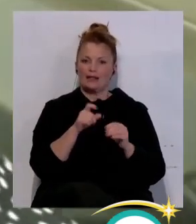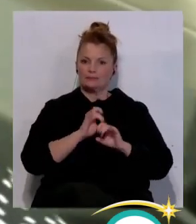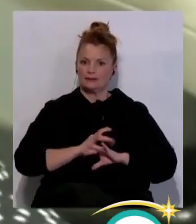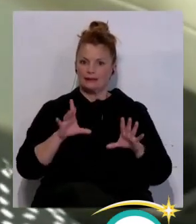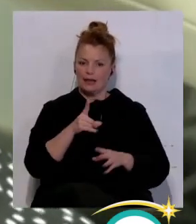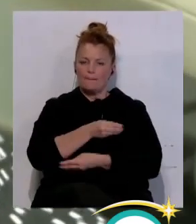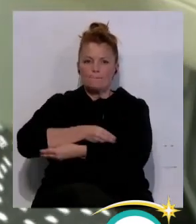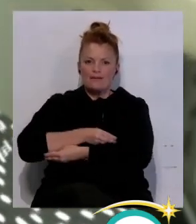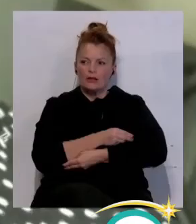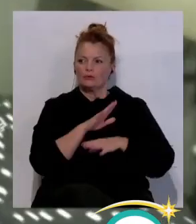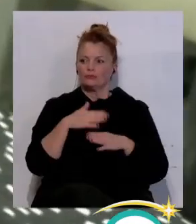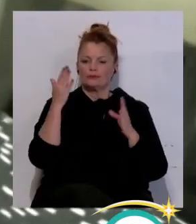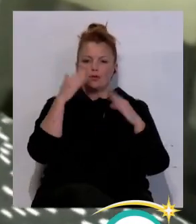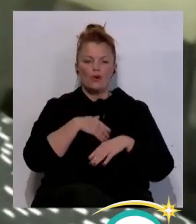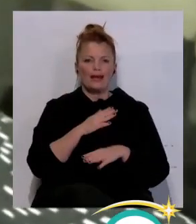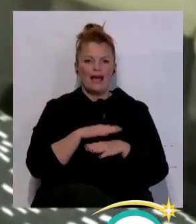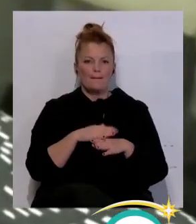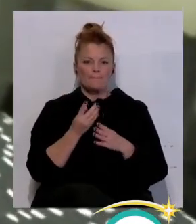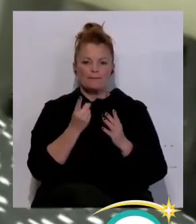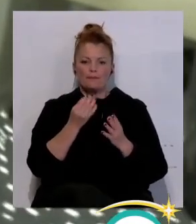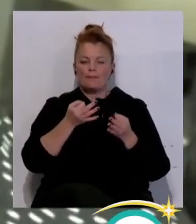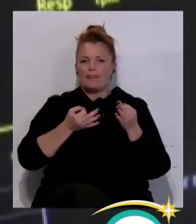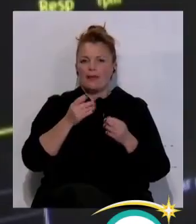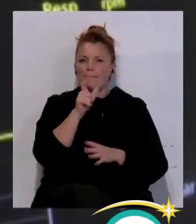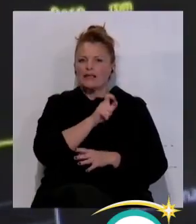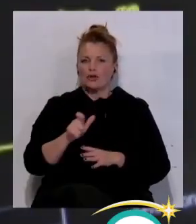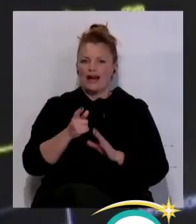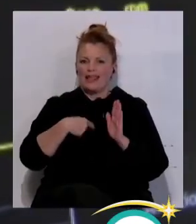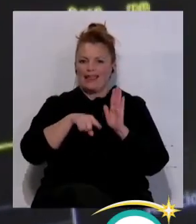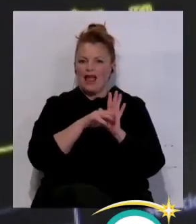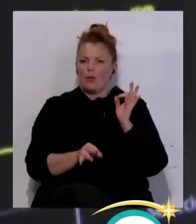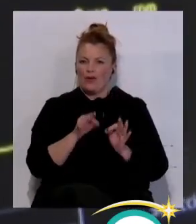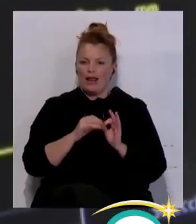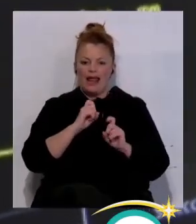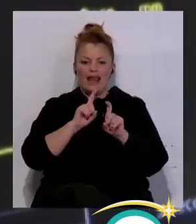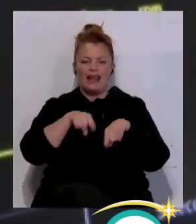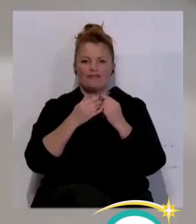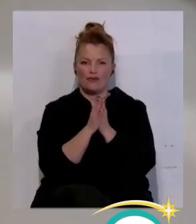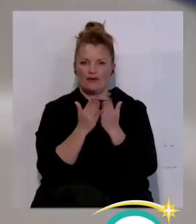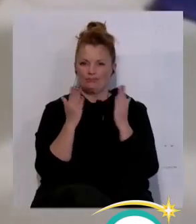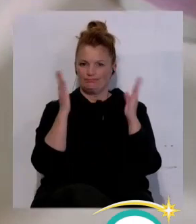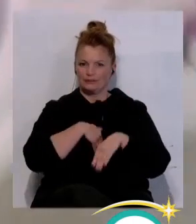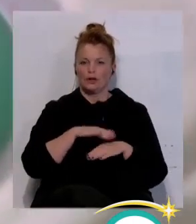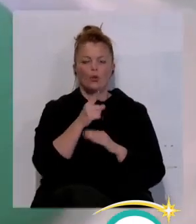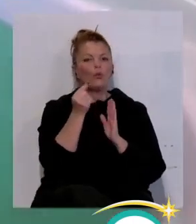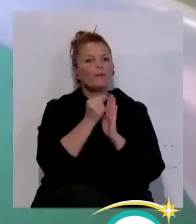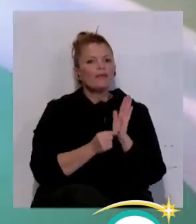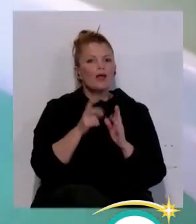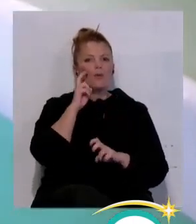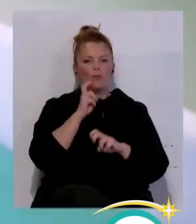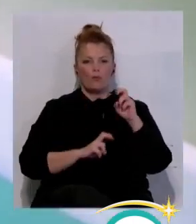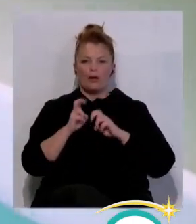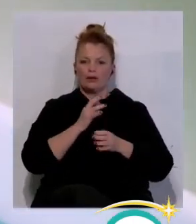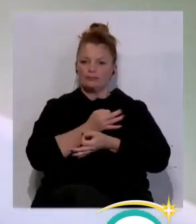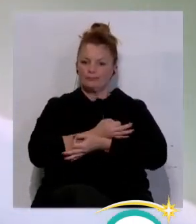estos bebés carecen de personalidad jurídica y no están en el libro de familia, por lo que se trata de una medida que busca